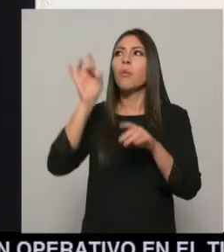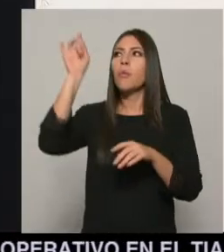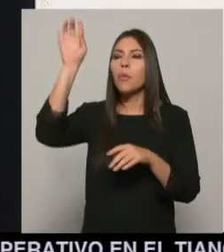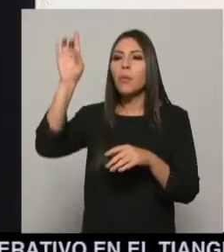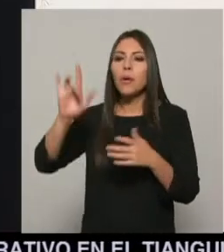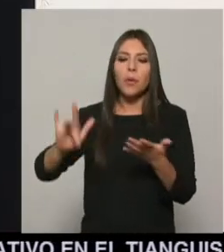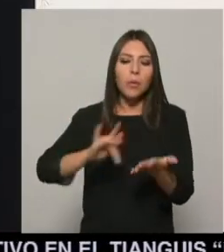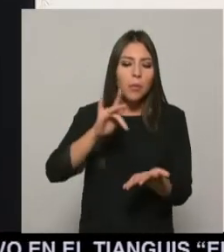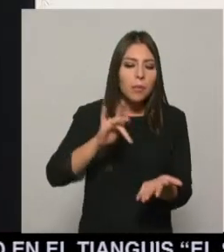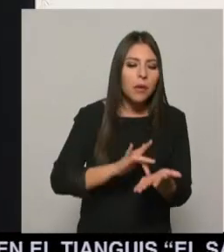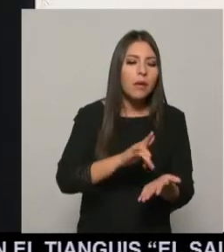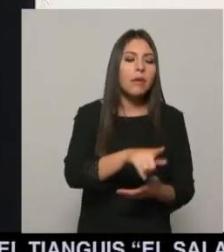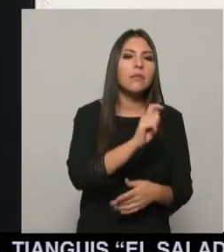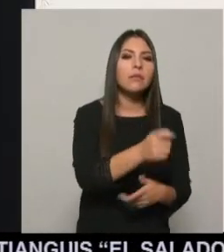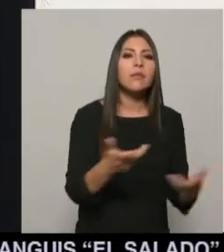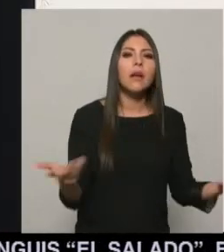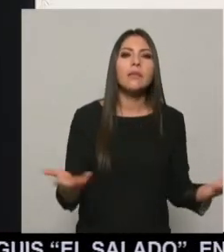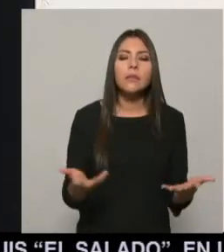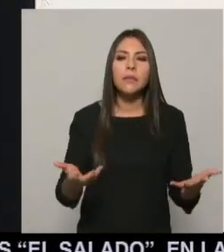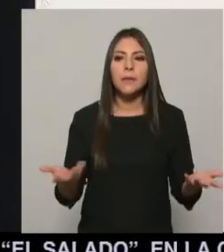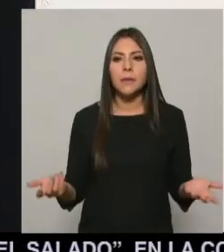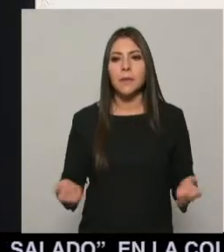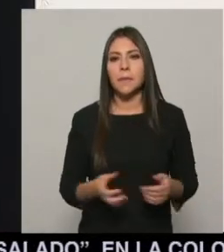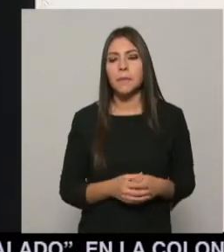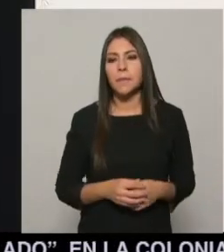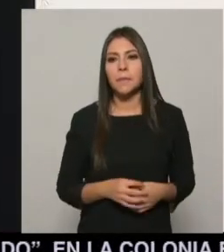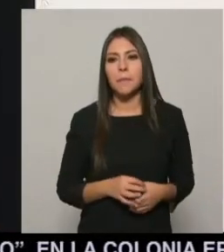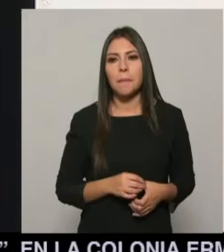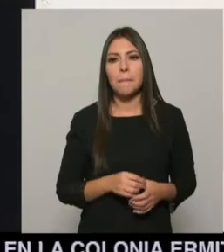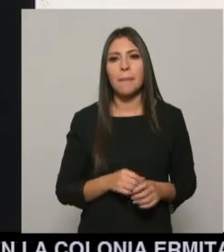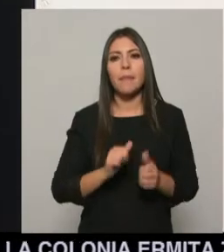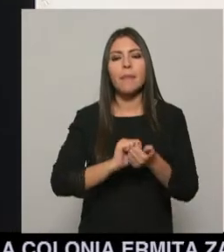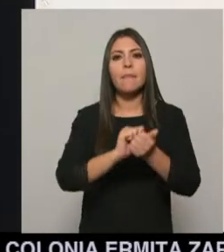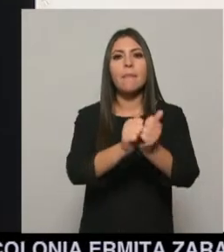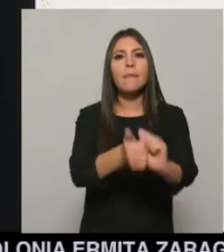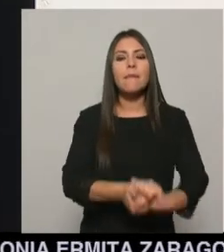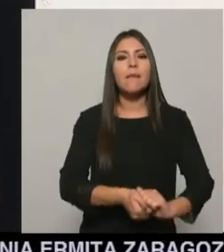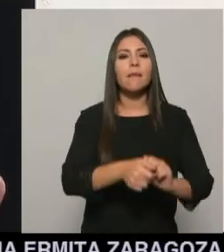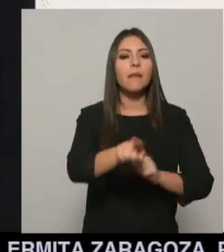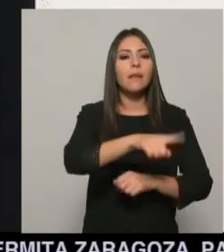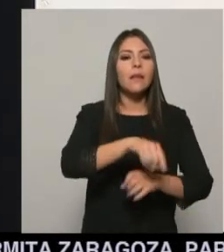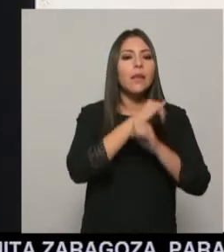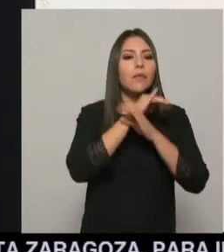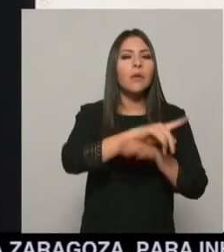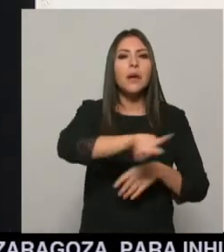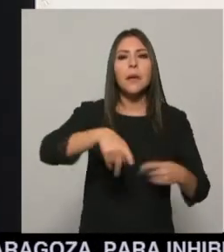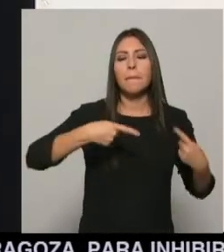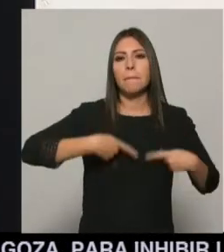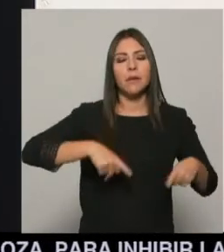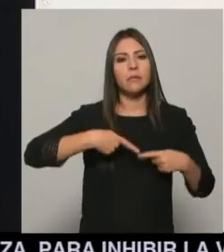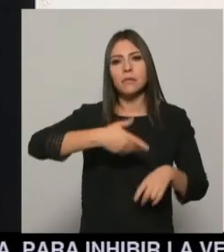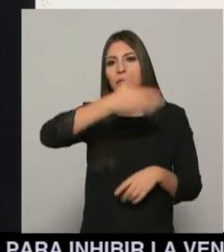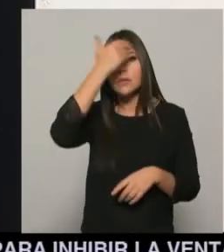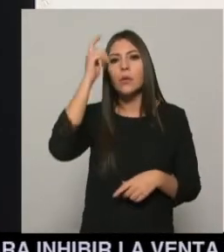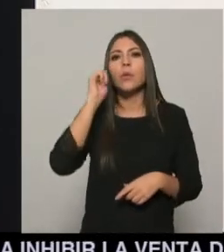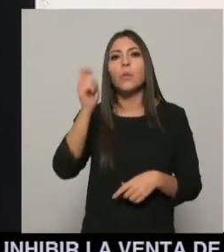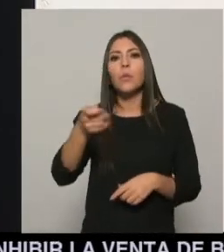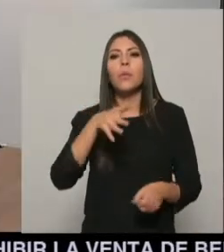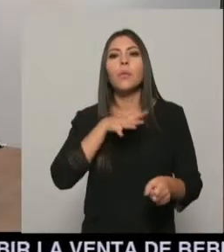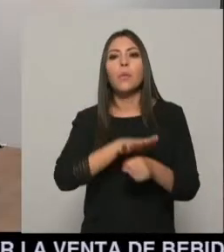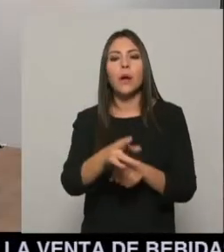ubicaciones y de actividades, ¿no? Porque al final le están dando información a un público que no saben qué uso le va a dar. La